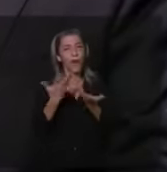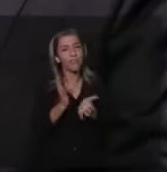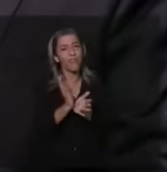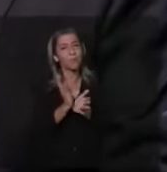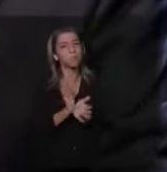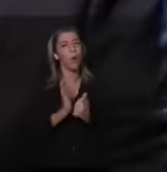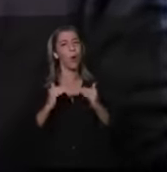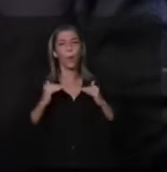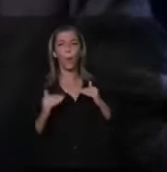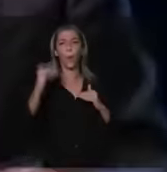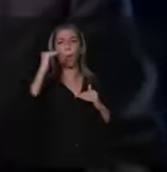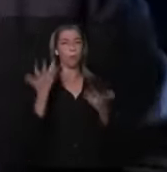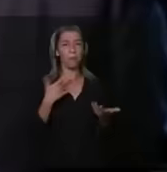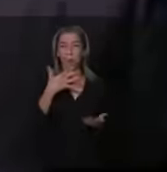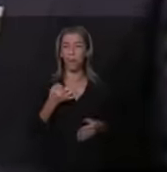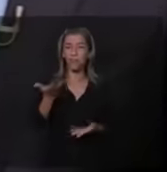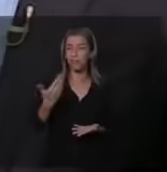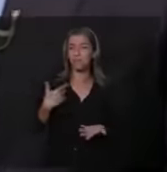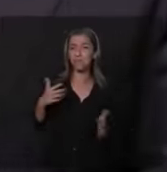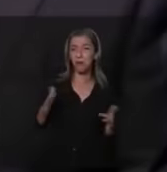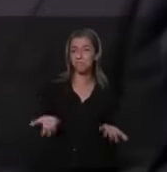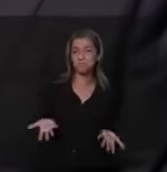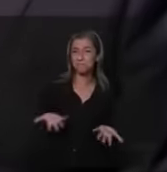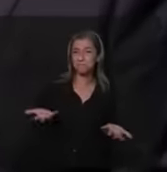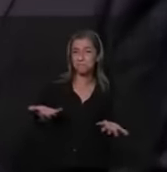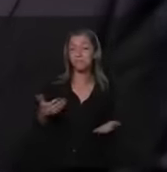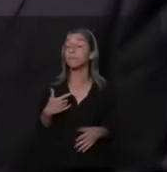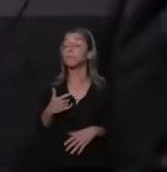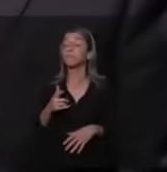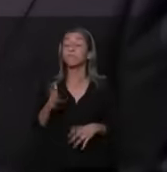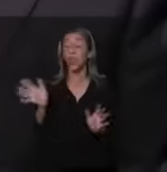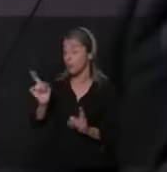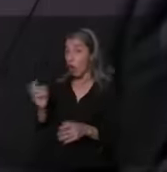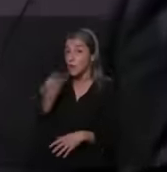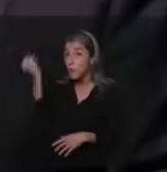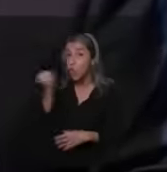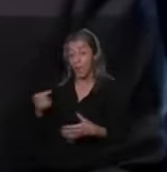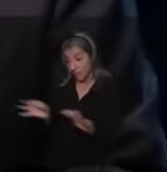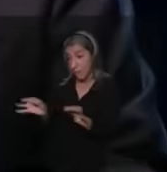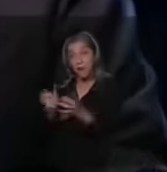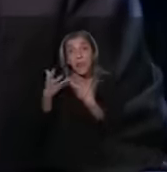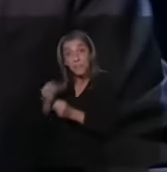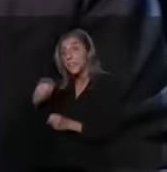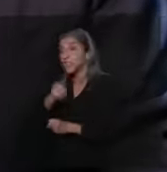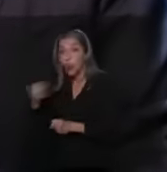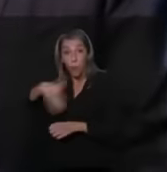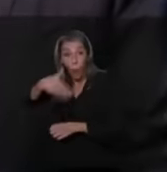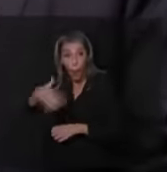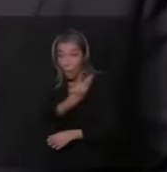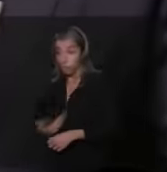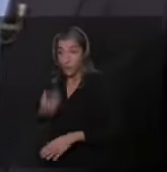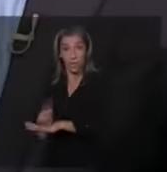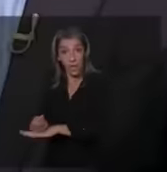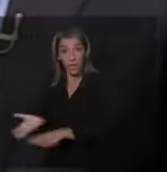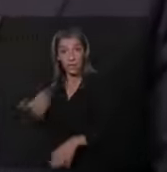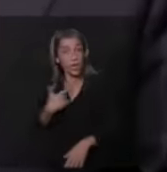estás haciendo. Es muy importante que los argentinos sepan si vas a defender o no Malvinas, porque a lo mejor pero claro el 10 que voy a defender Malvinas. Presidente. Pero claro que voy a defender Malvinas. Y la verdad